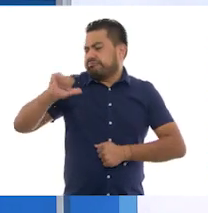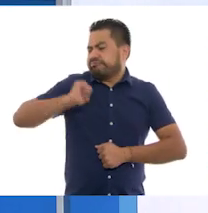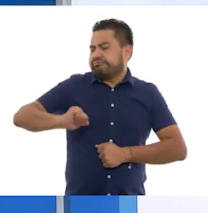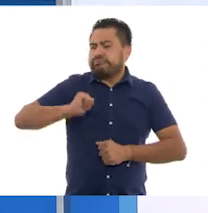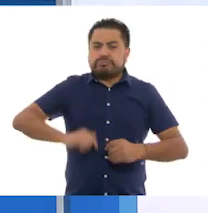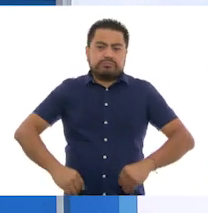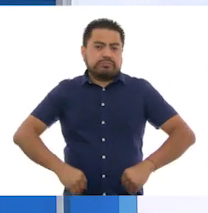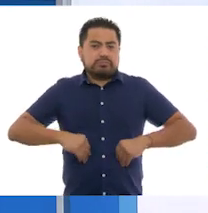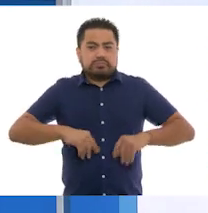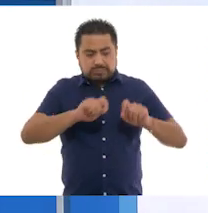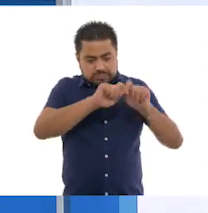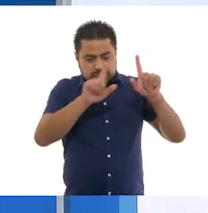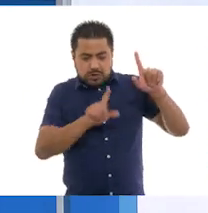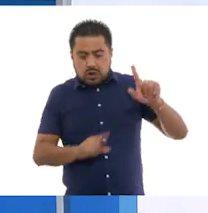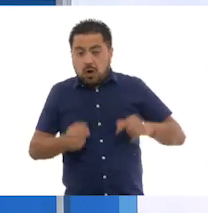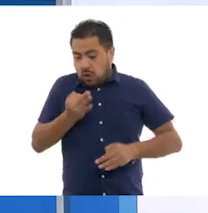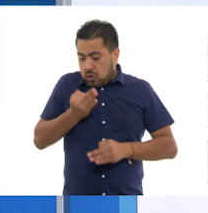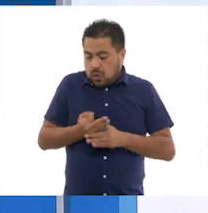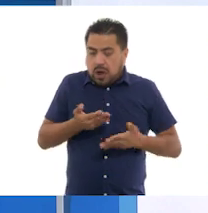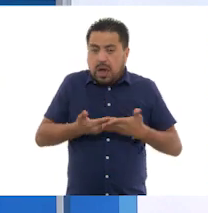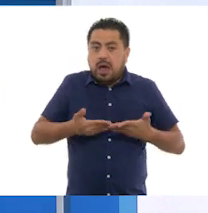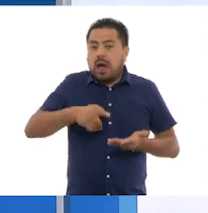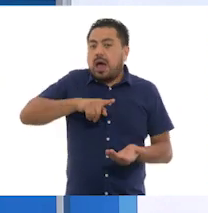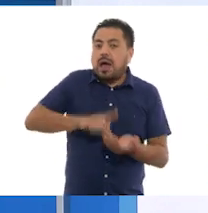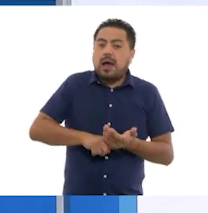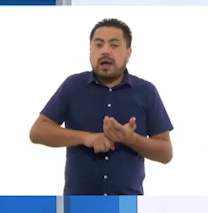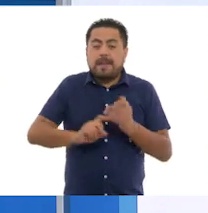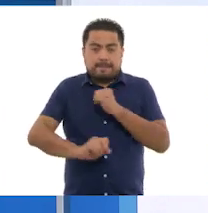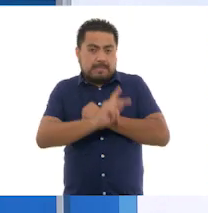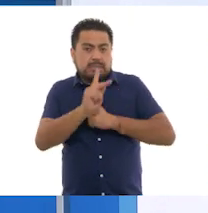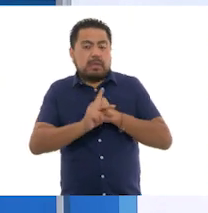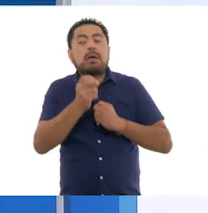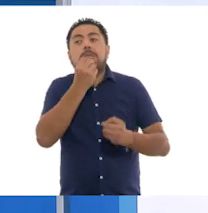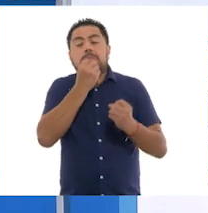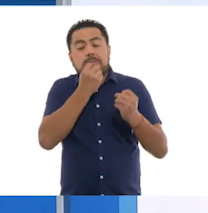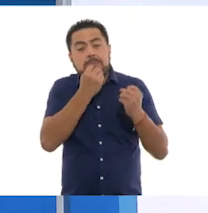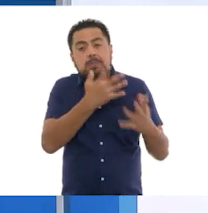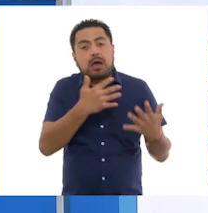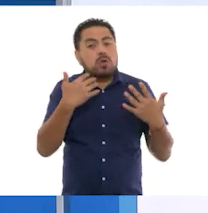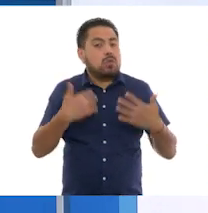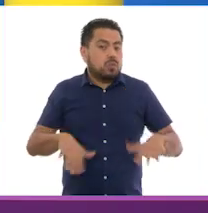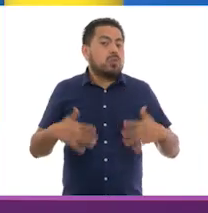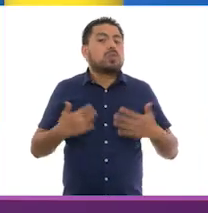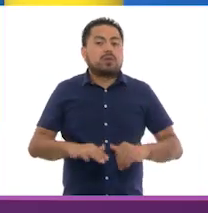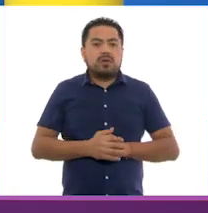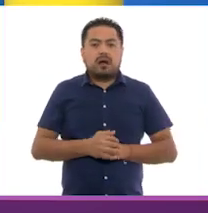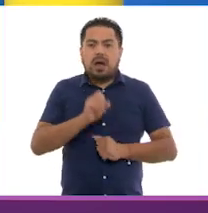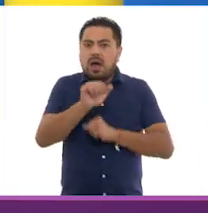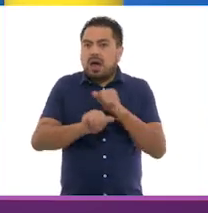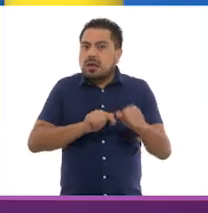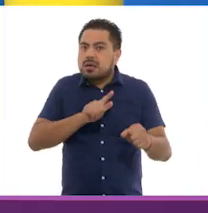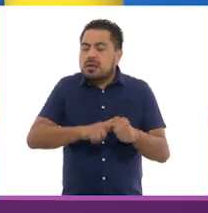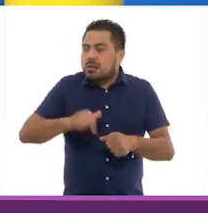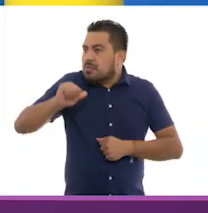en el territorio que hoy ocupa nuestro país, que es muy lindo e impresionante. ¿Animales